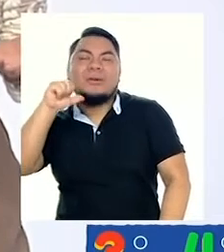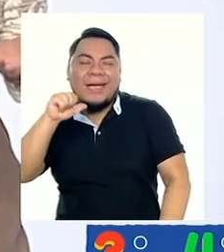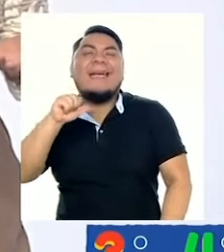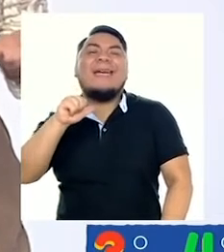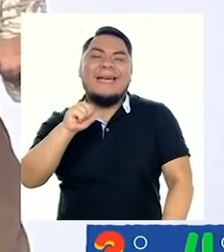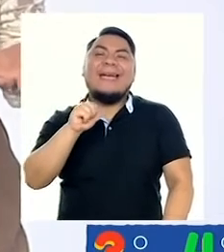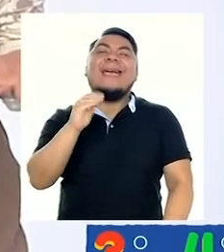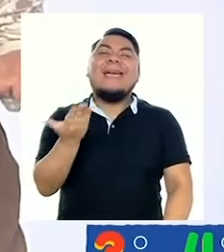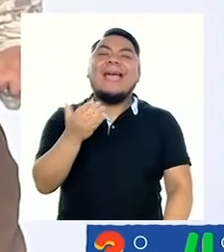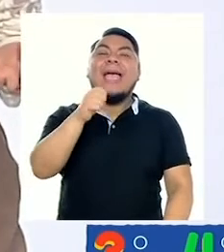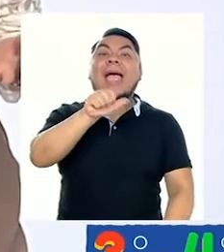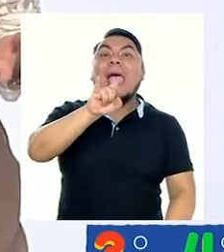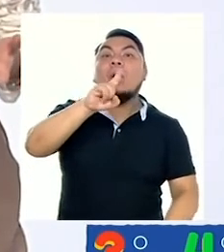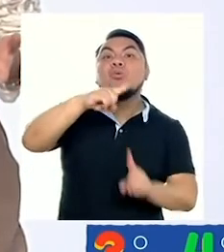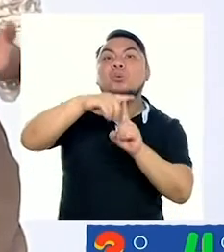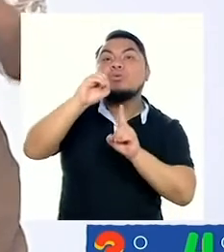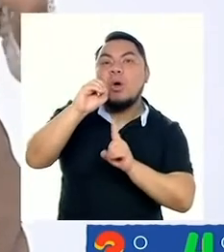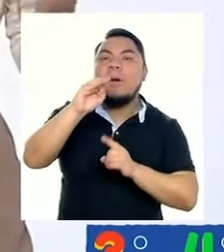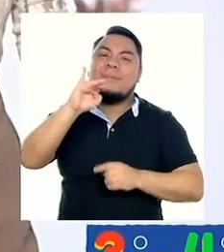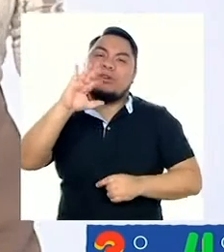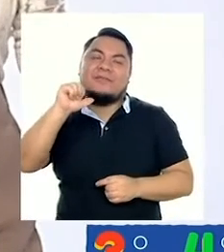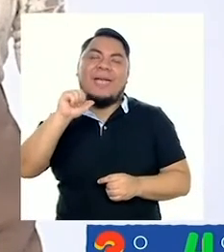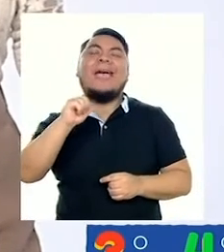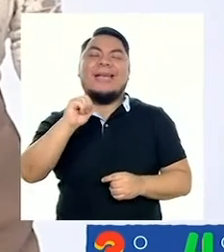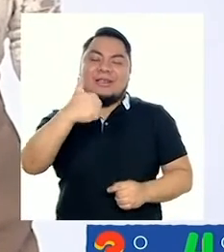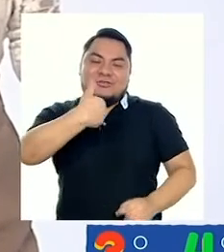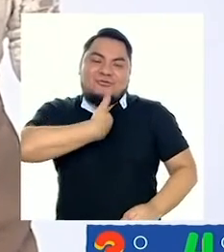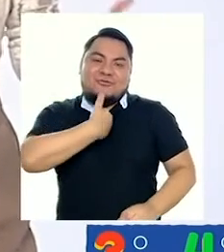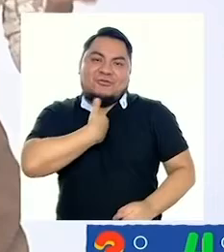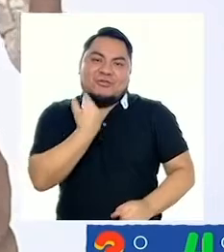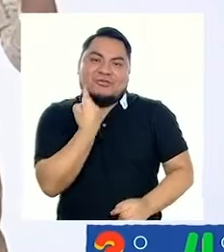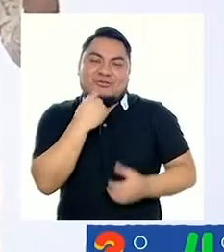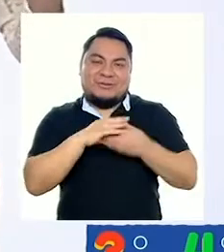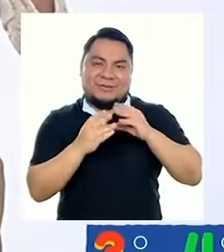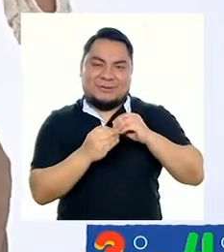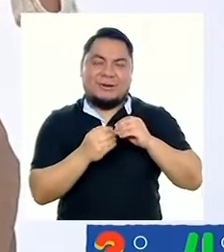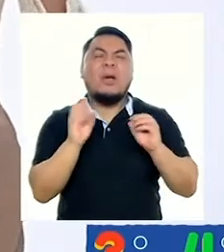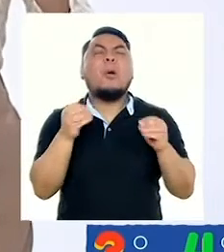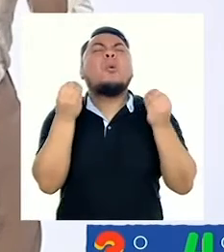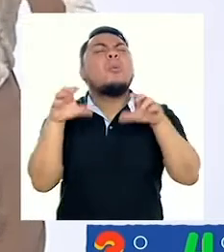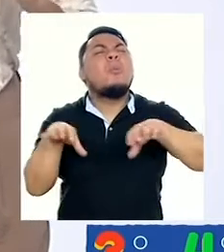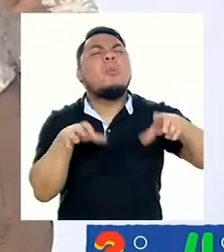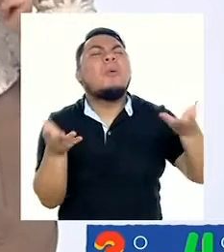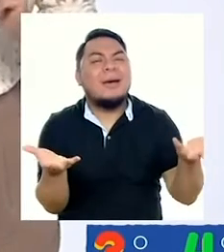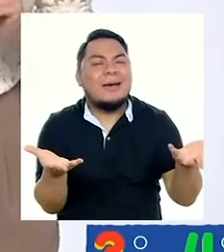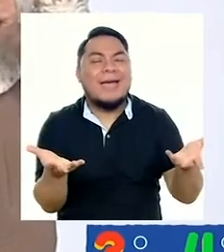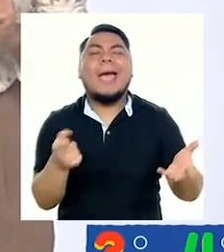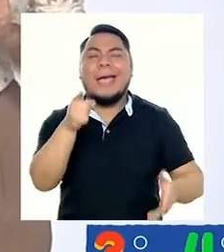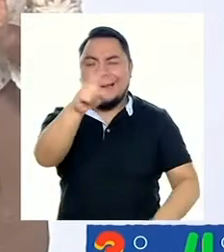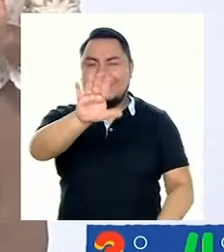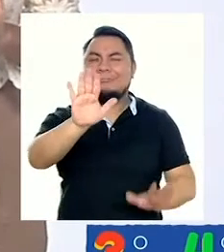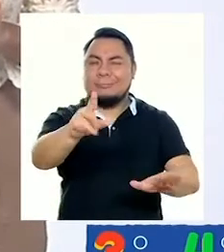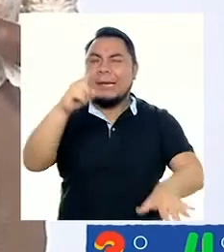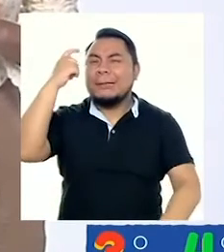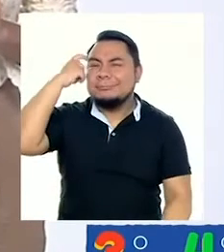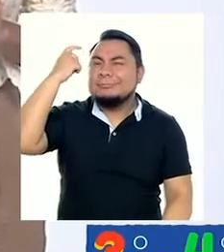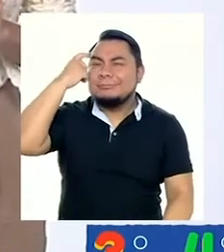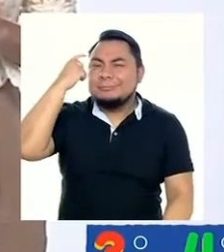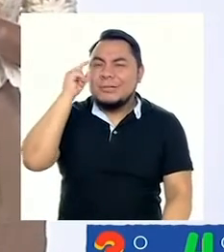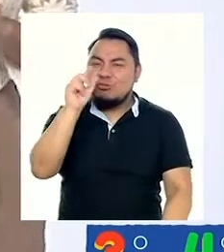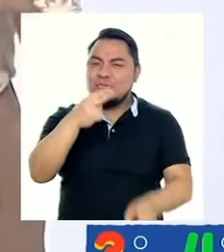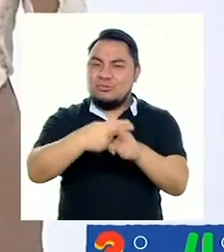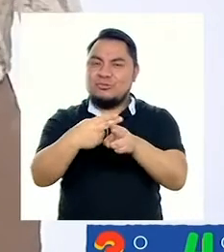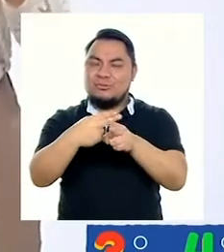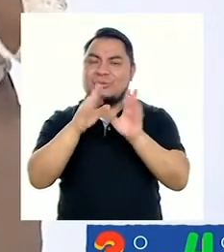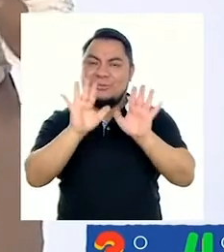significa una autobiografía. ¿Cómo se elabora una? Los dejo pensando en estas preguntas por